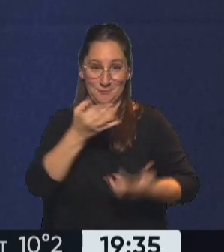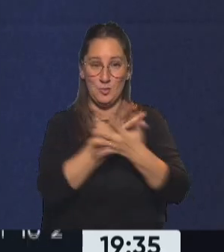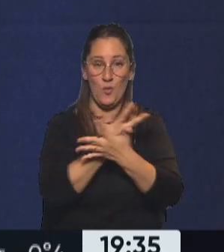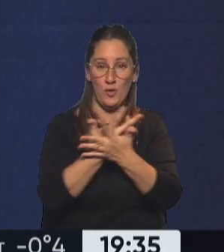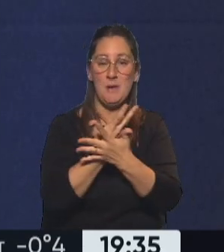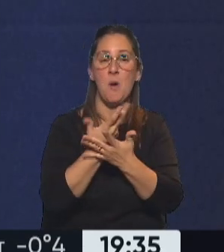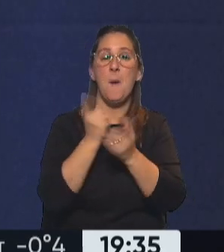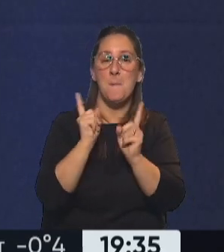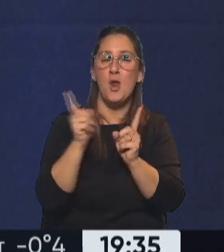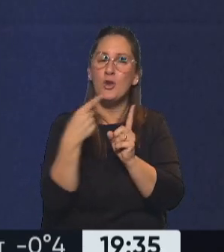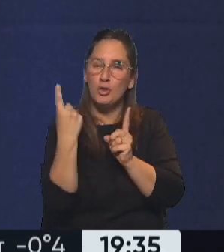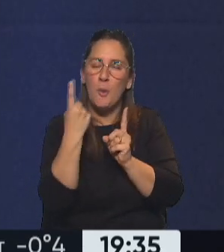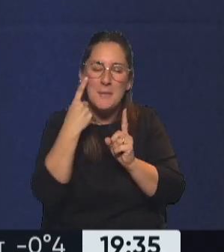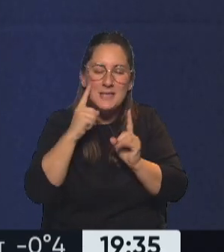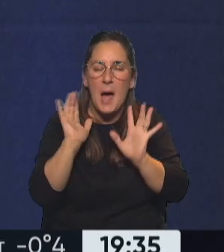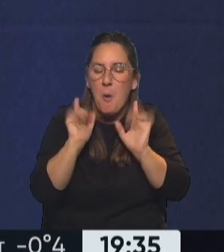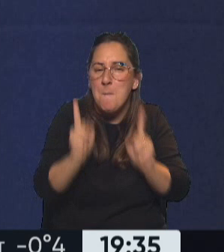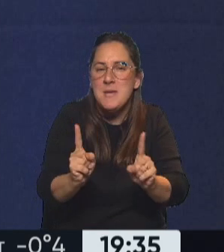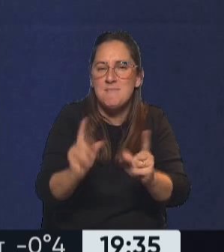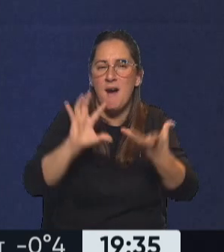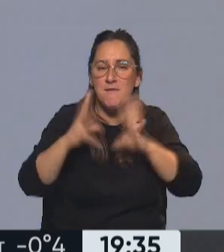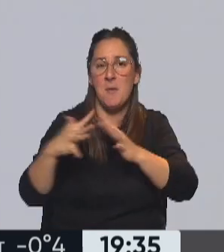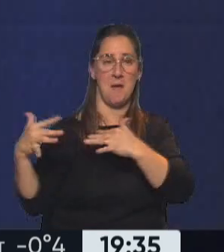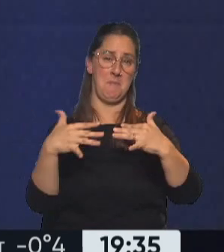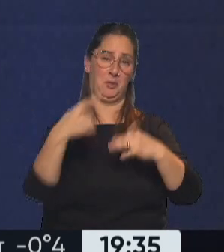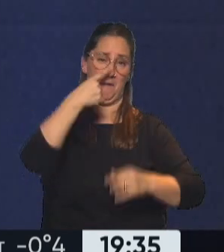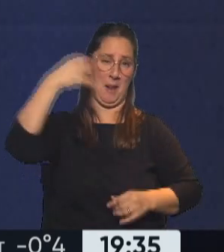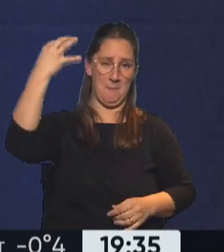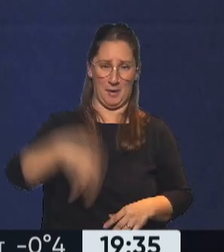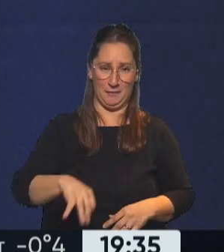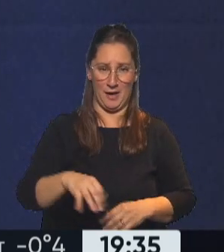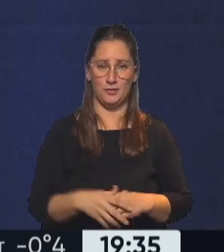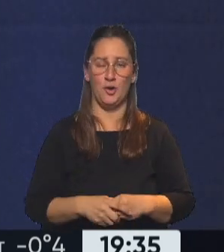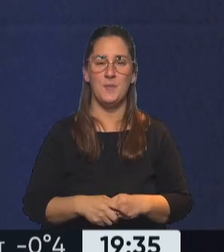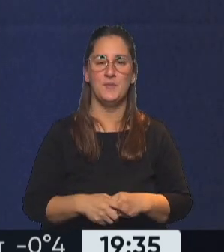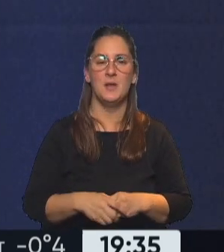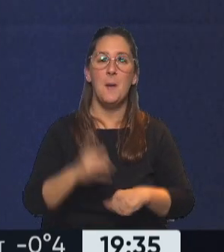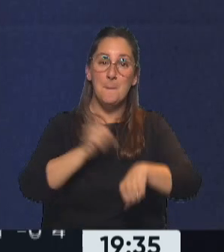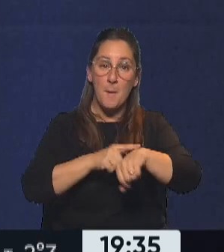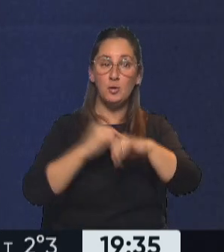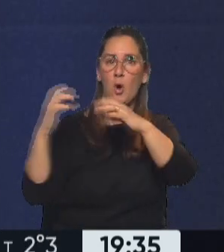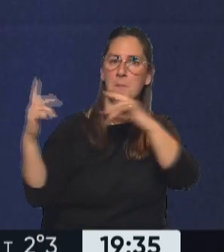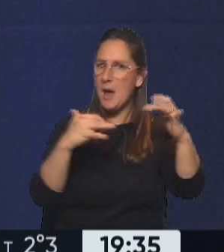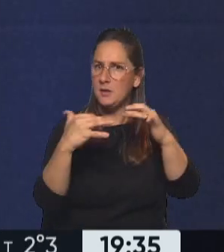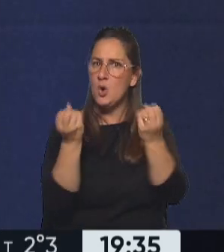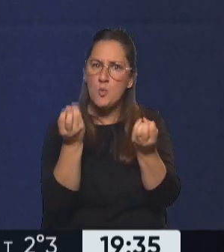pero más o menos era lo que habíamos pensado y el partido salió bien. Fue por momentos un buen